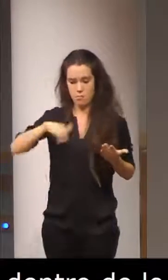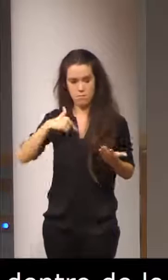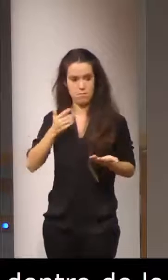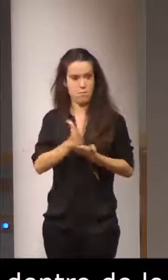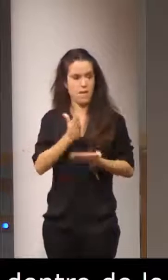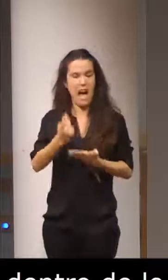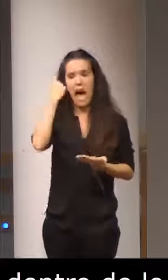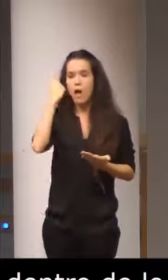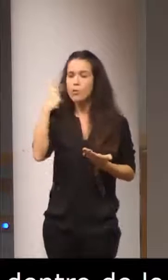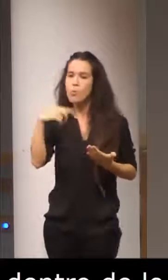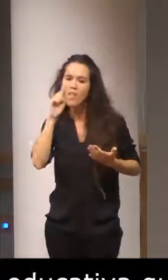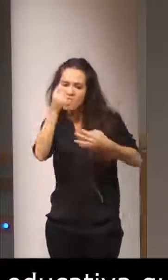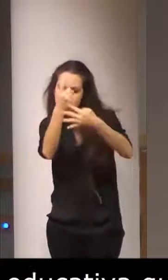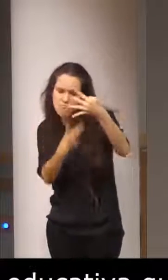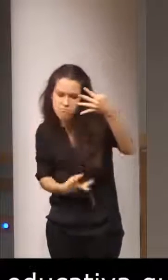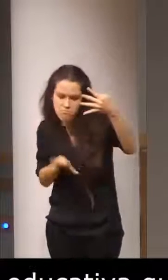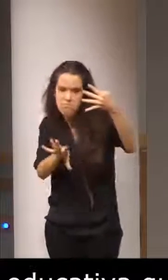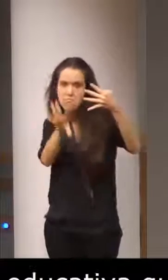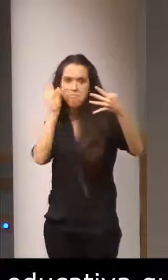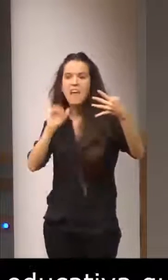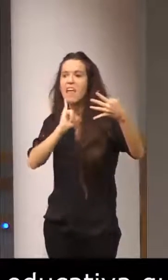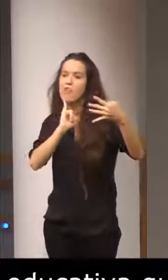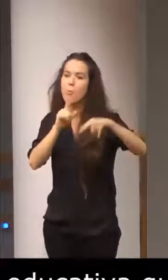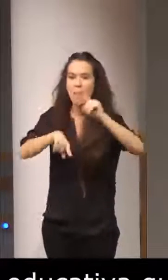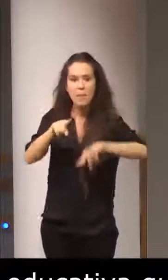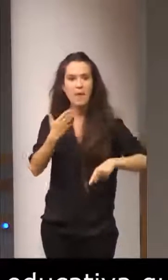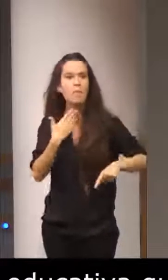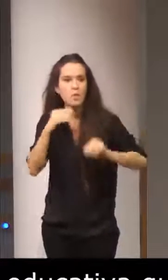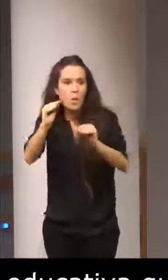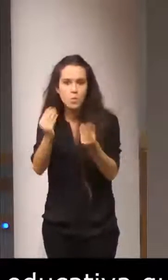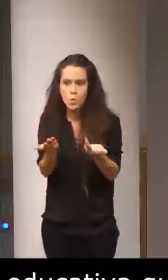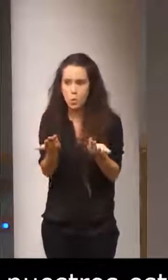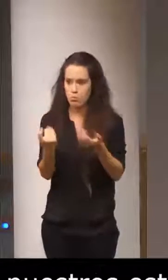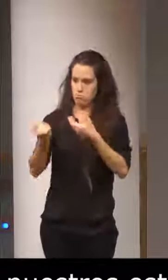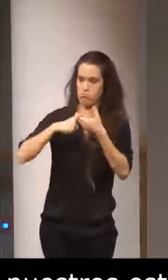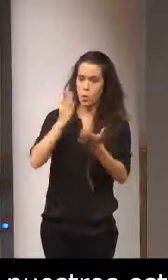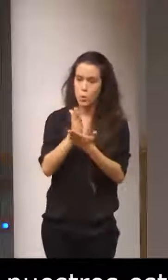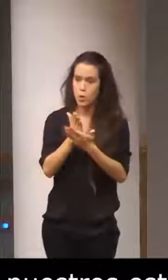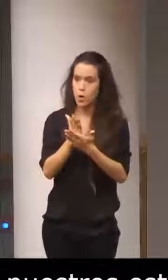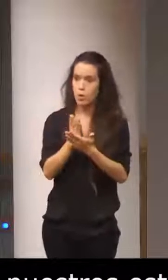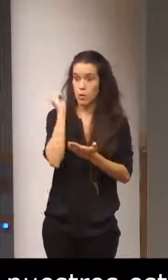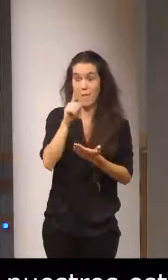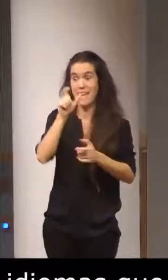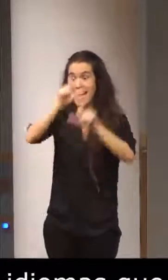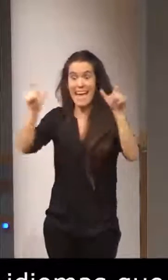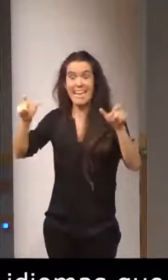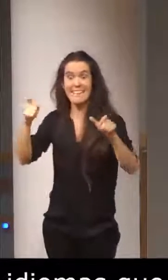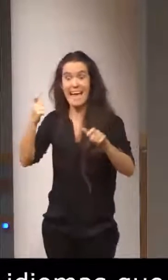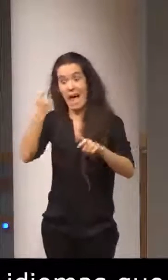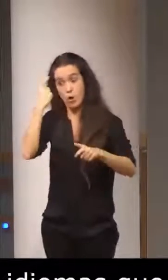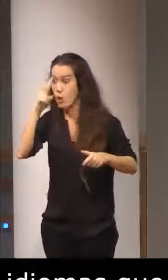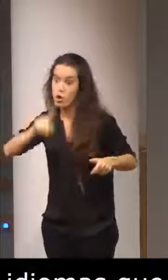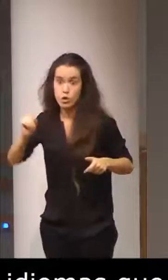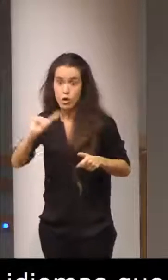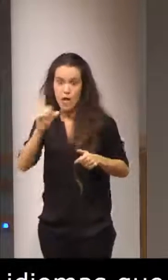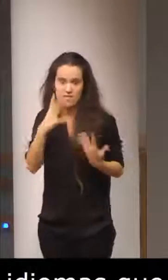pueden elegir los idiomas que quieran realizar con nosotros pero también nuestros no estudiantes personas que no están